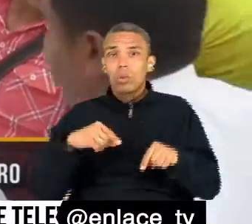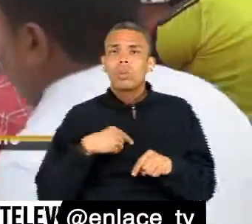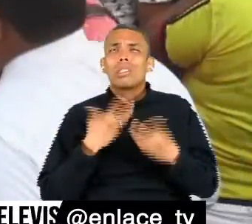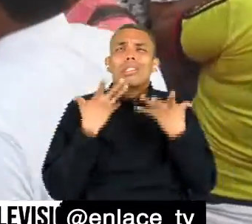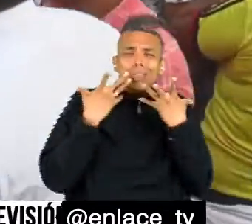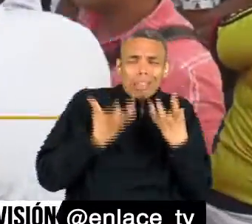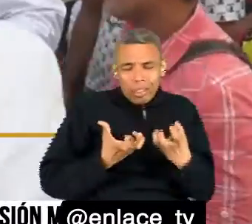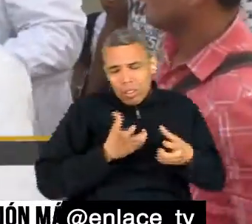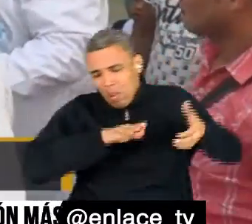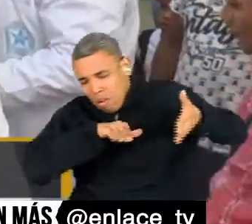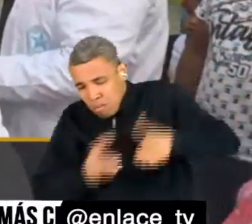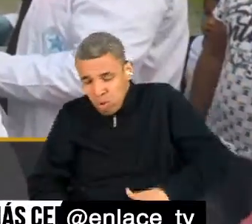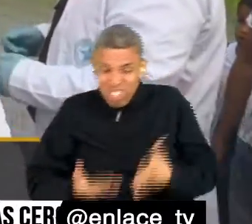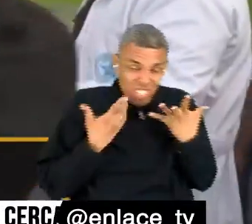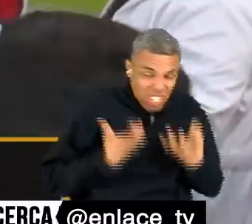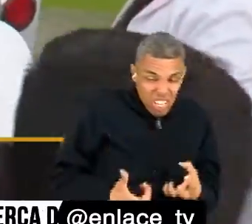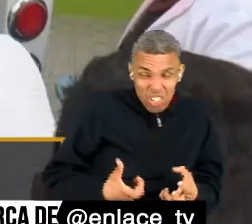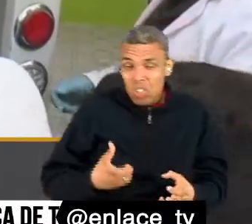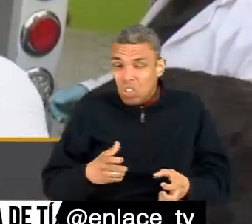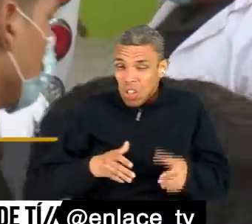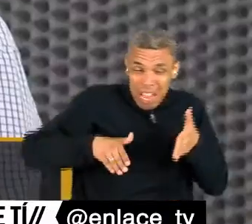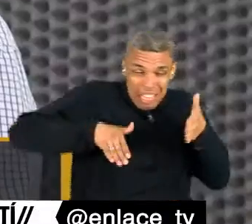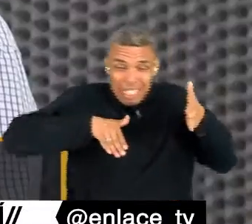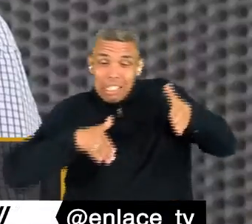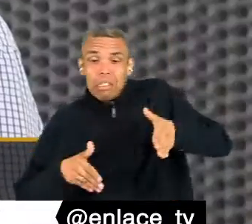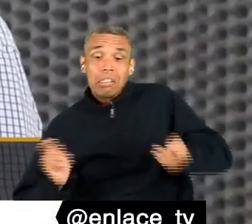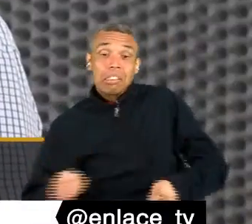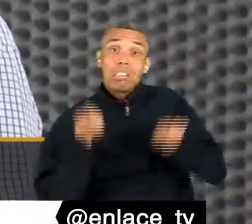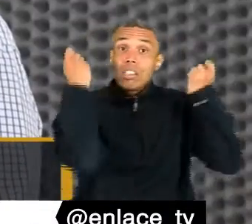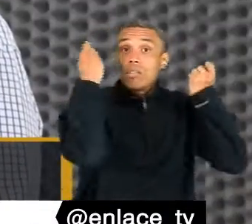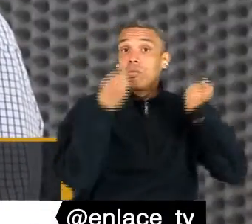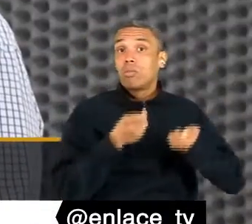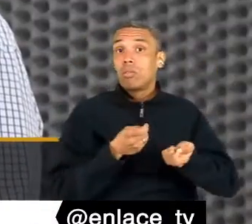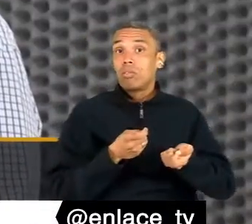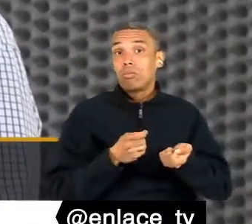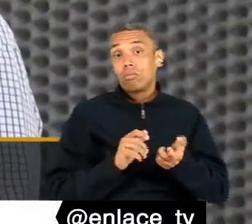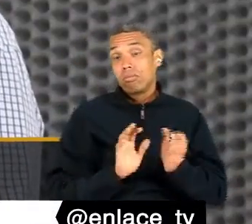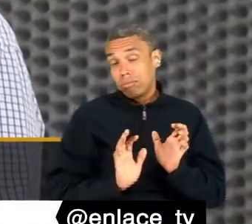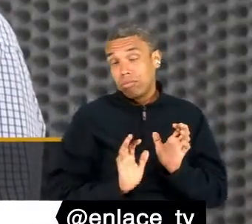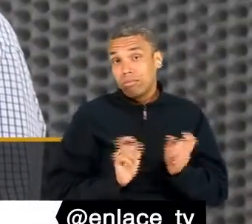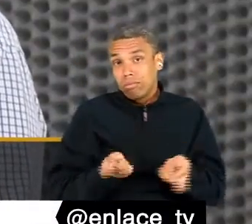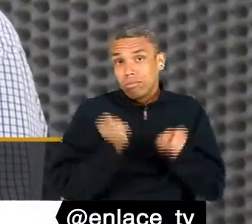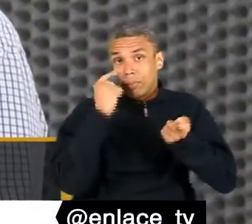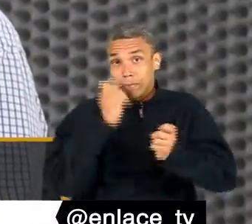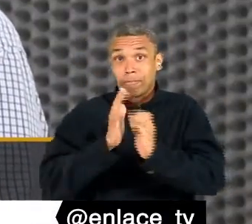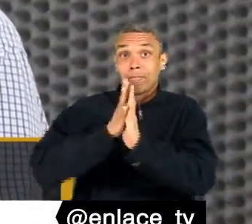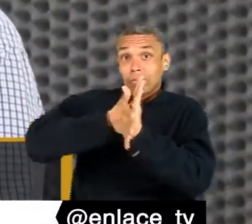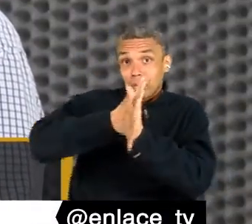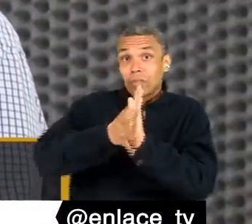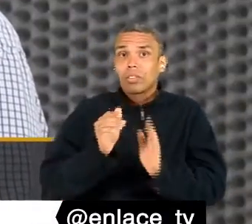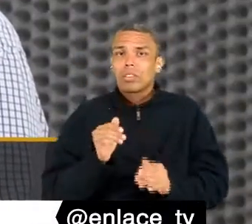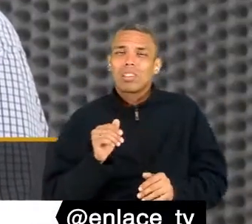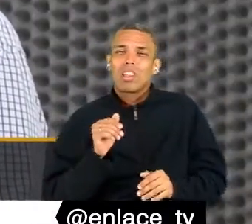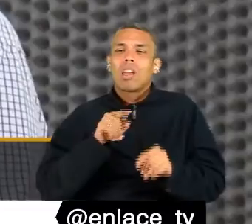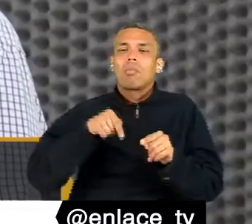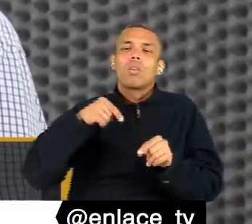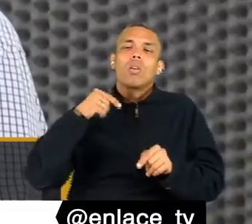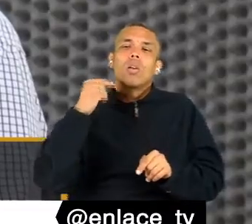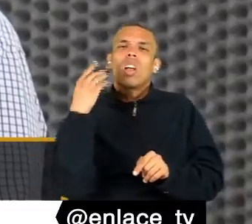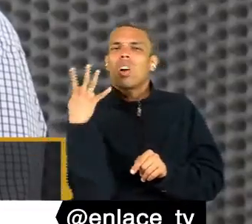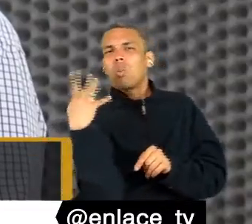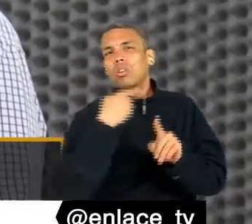las directivas del Hospital Regional del Magdalena Medio. En tema de suicidio tenemos que mirar no solamente las cifras de las personas que logran su cometido. En la